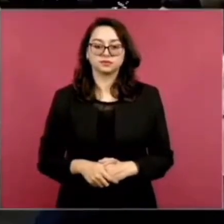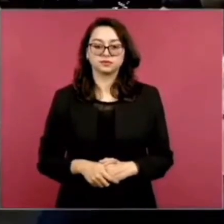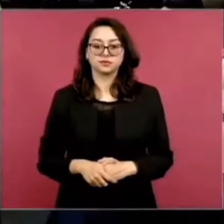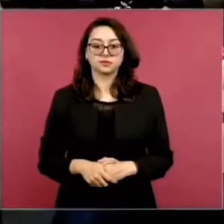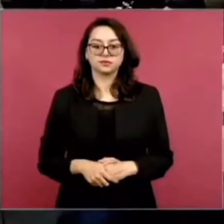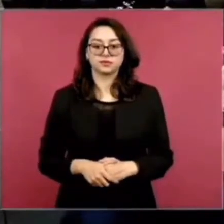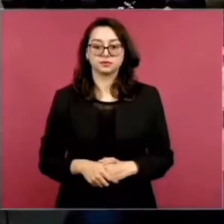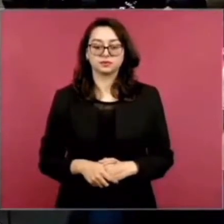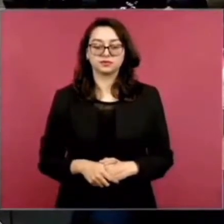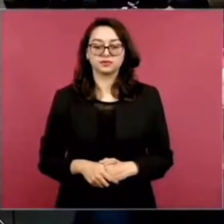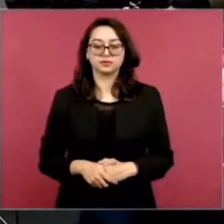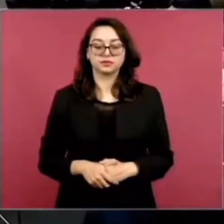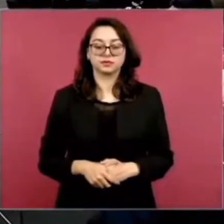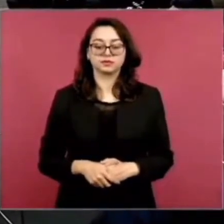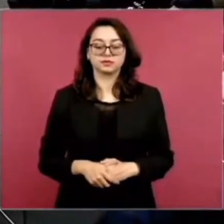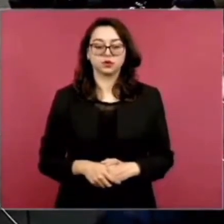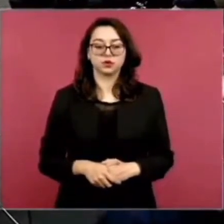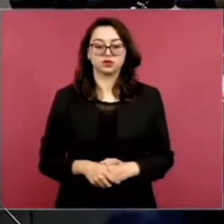Presidente,